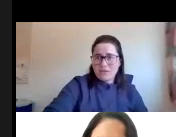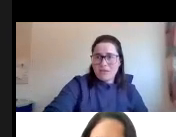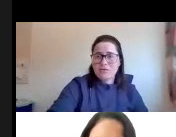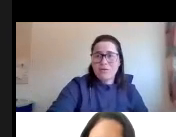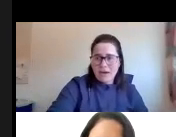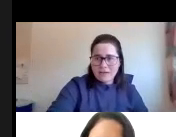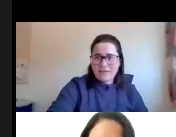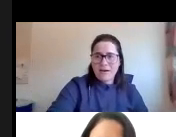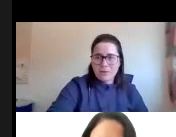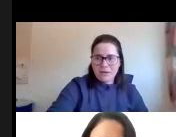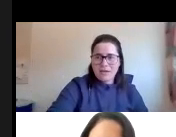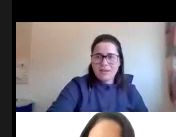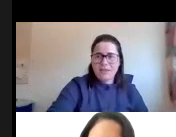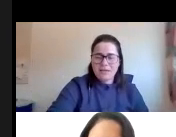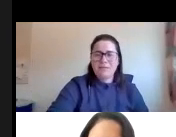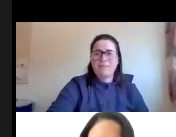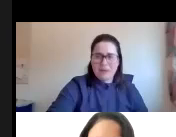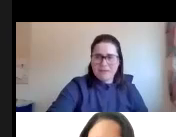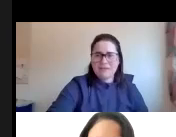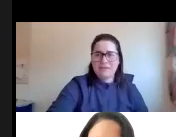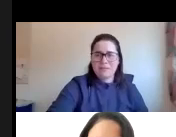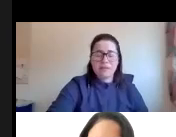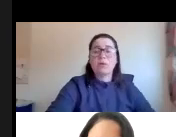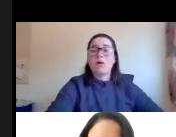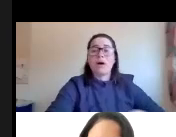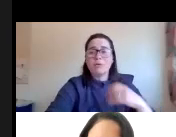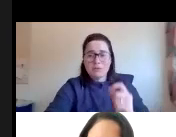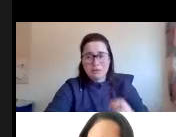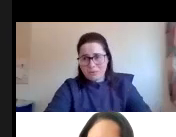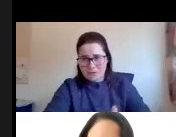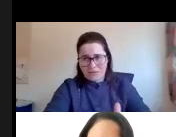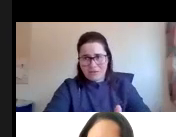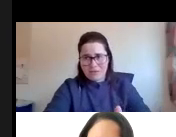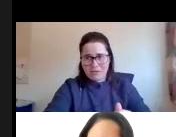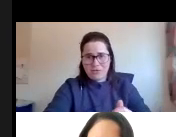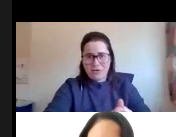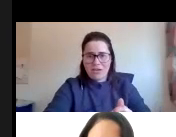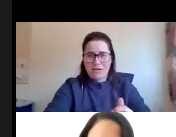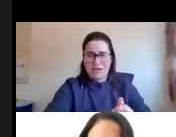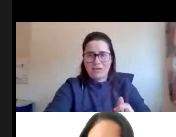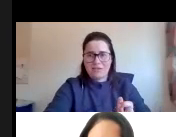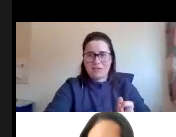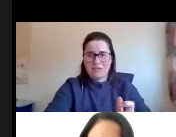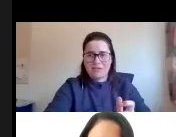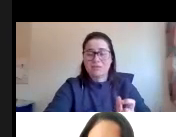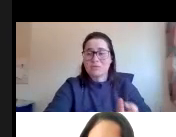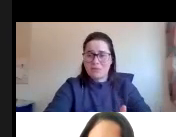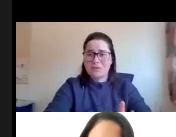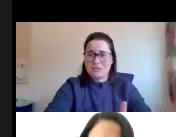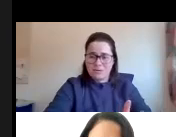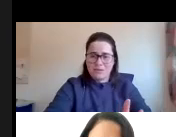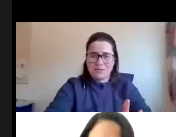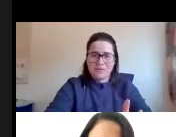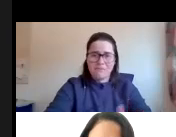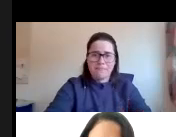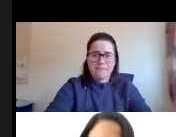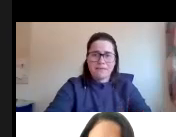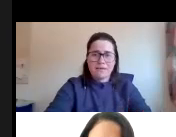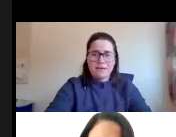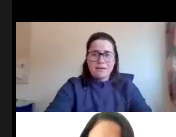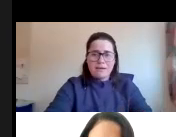10% de los hogares de la cuenca tienen planta de tratamiento o algún tipo de tratamiento de sus aguas residuales,